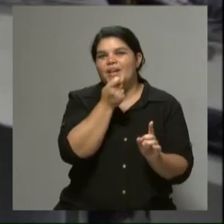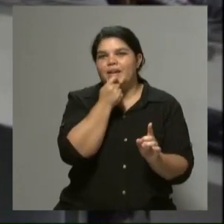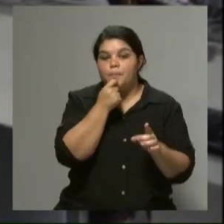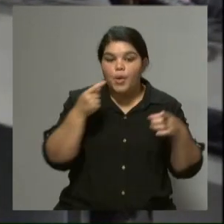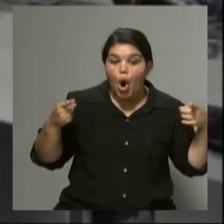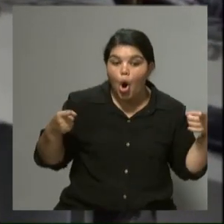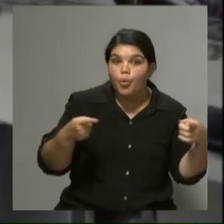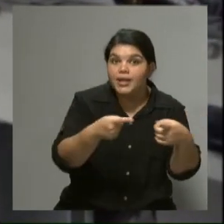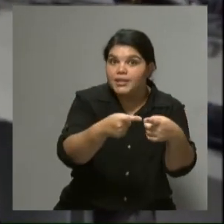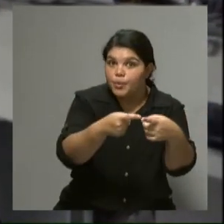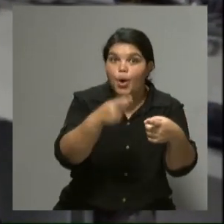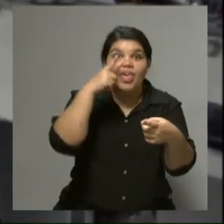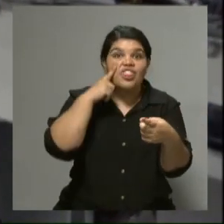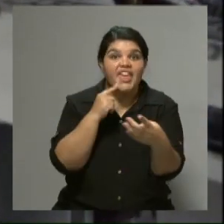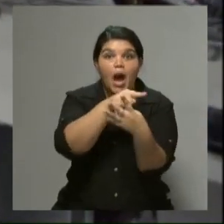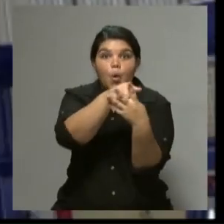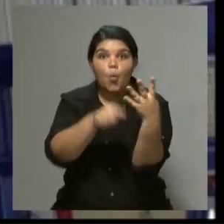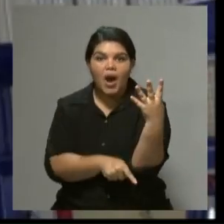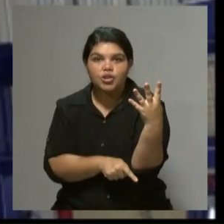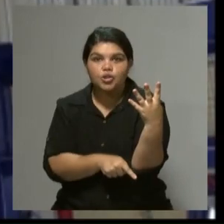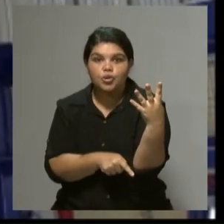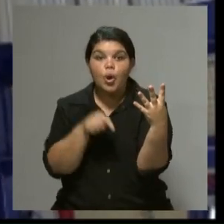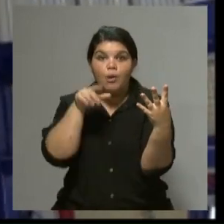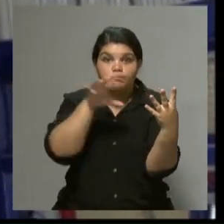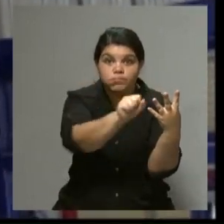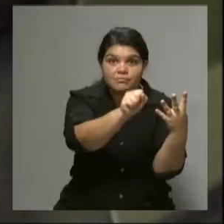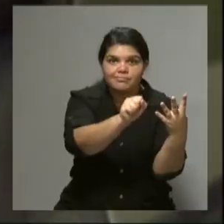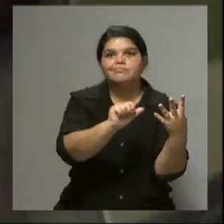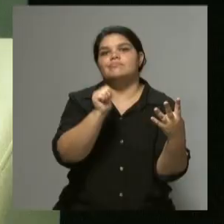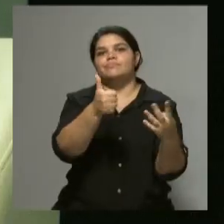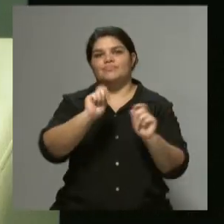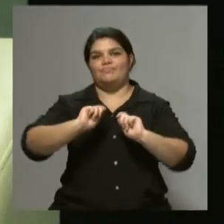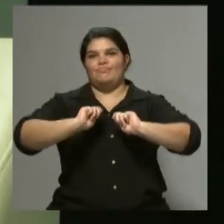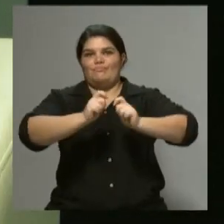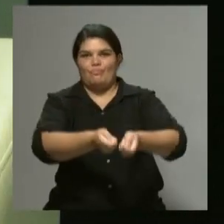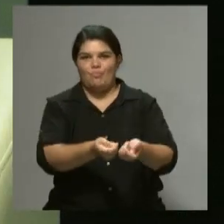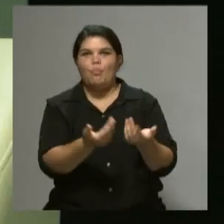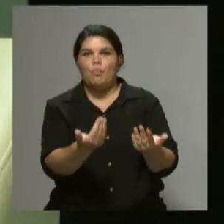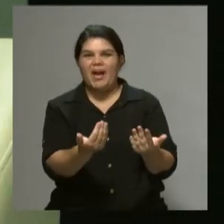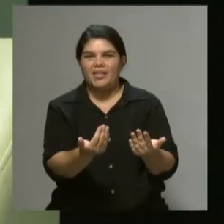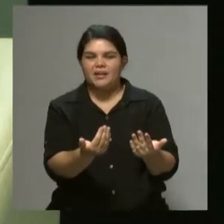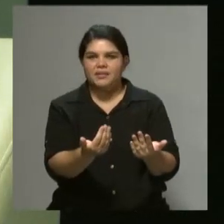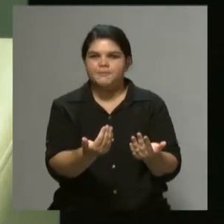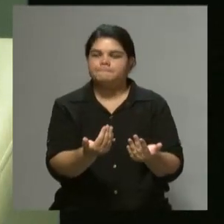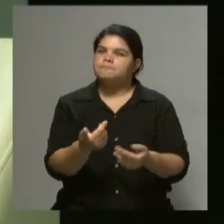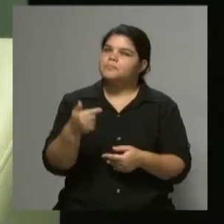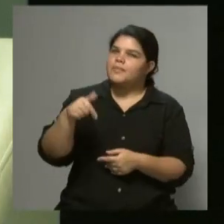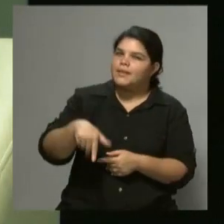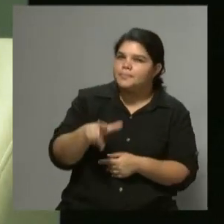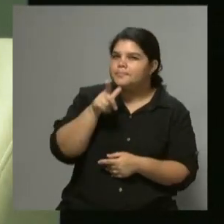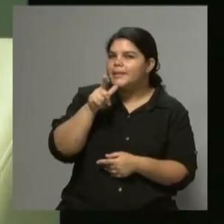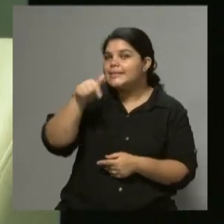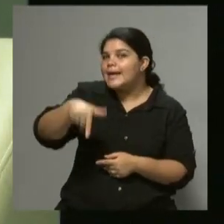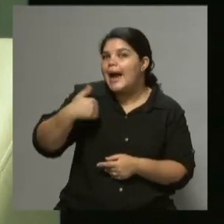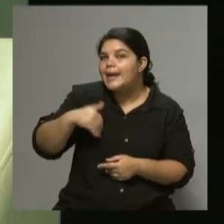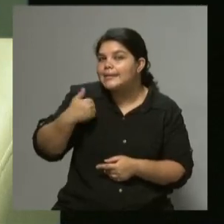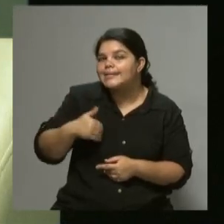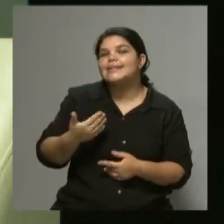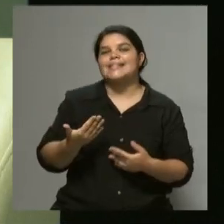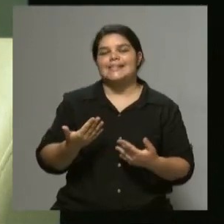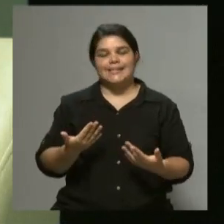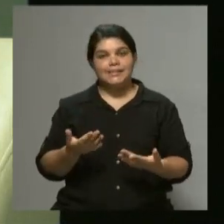en los 4 días que yo creo que acá todavía venimos bastante lejos de eso. O sea, nos está costando el tema de trabajás unas horas